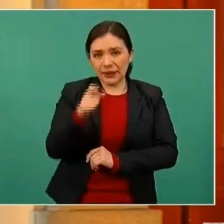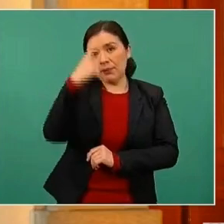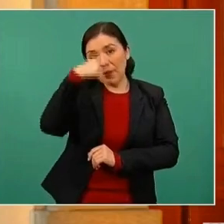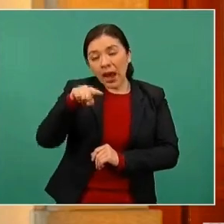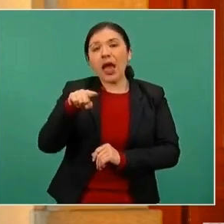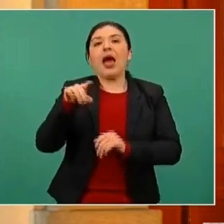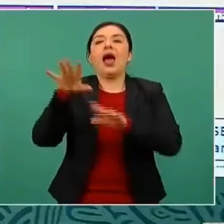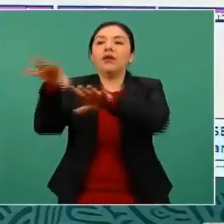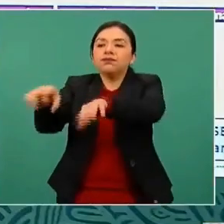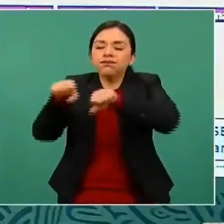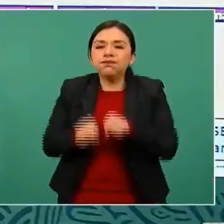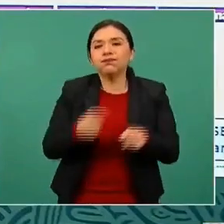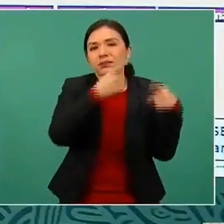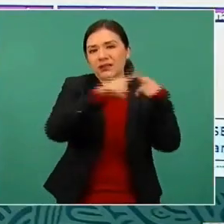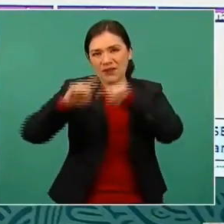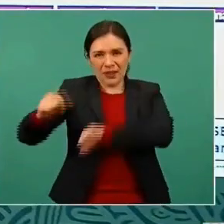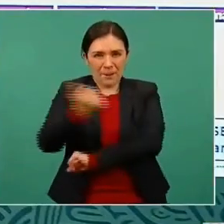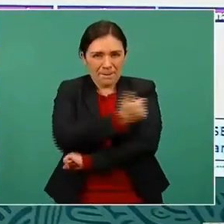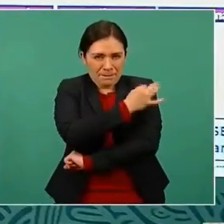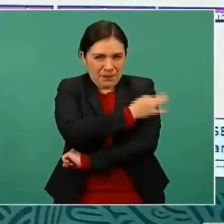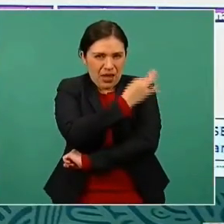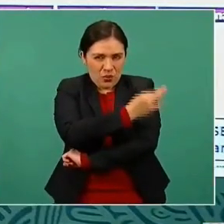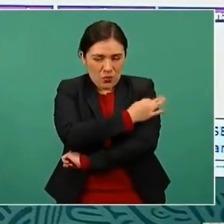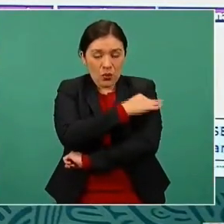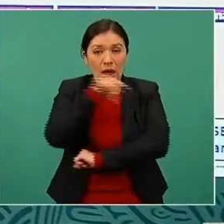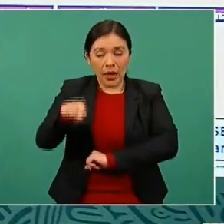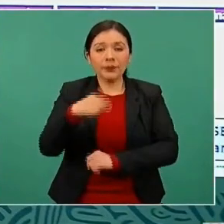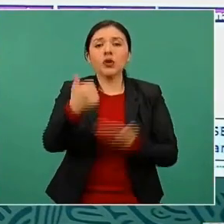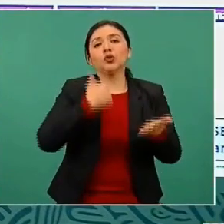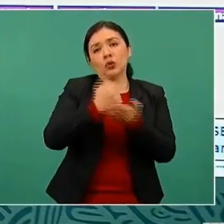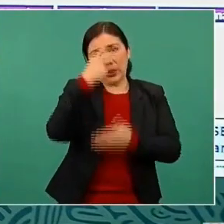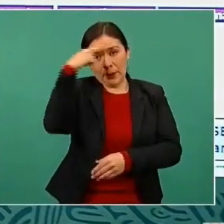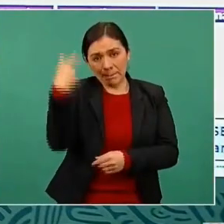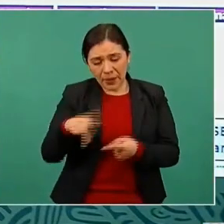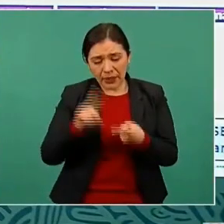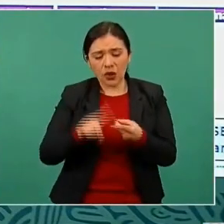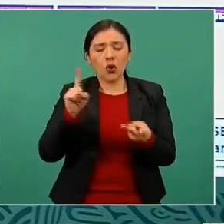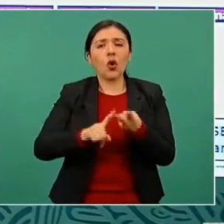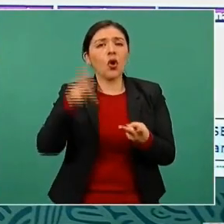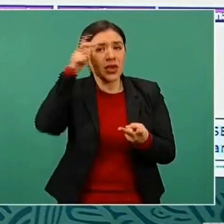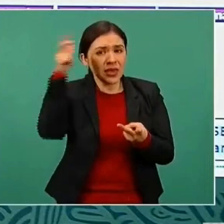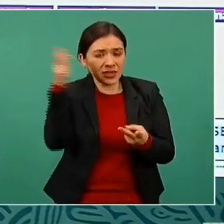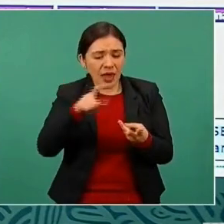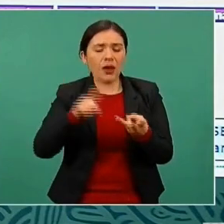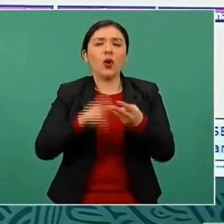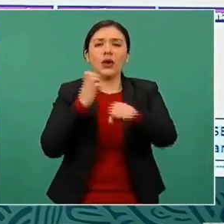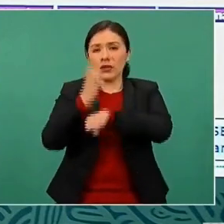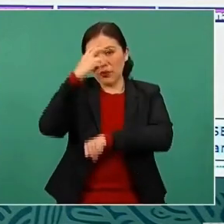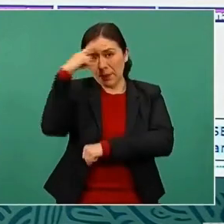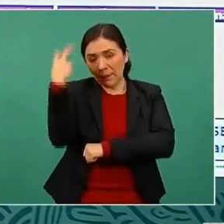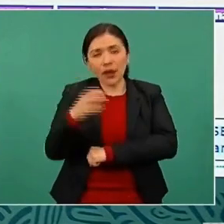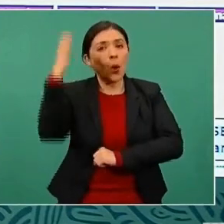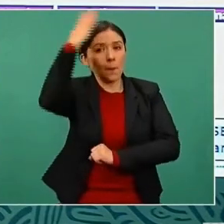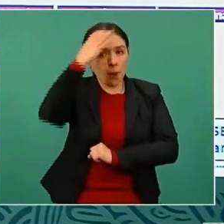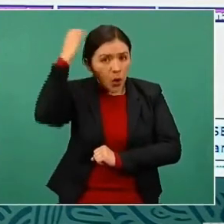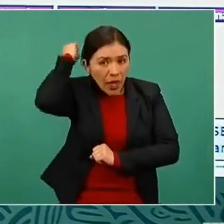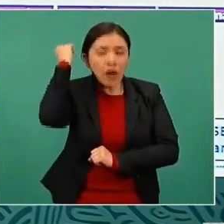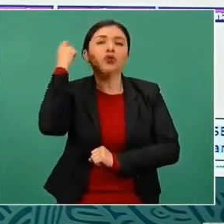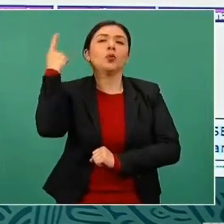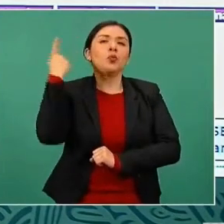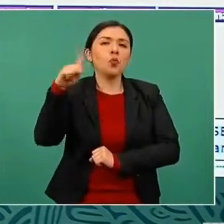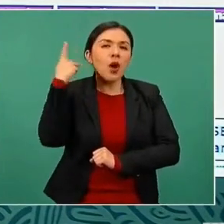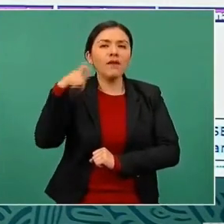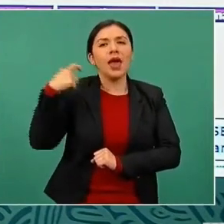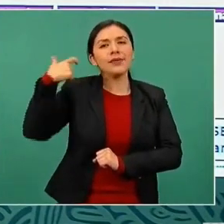recoger sus dosis estas fueron ciudad de méxico hidalgo estado de méxico morelos puebla querétaro